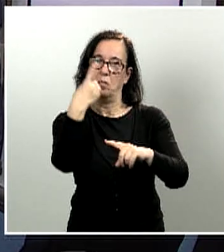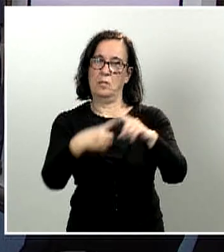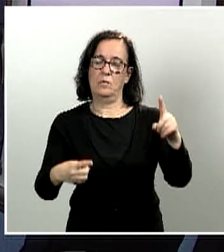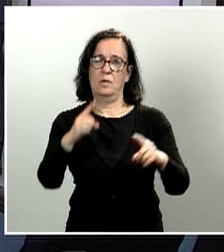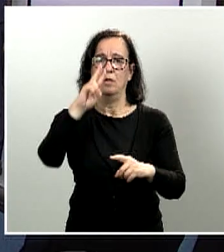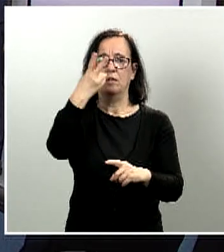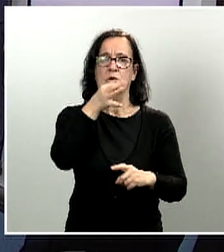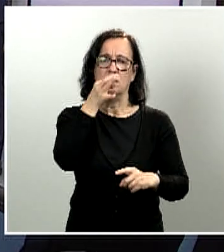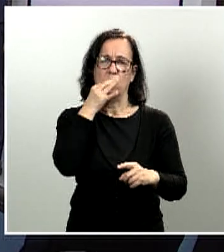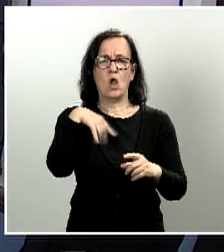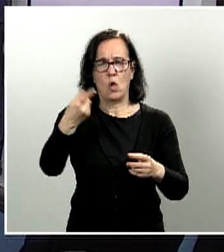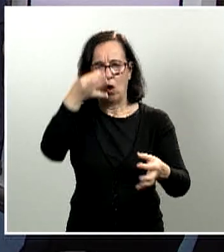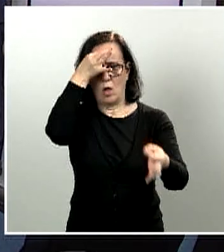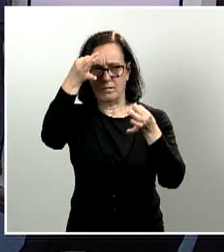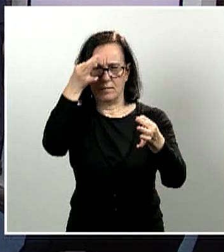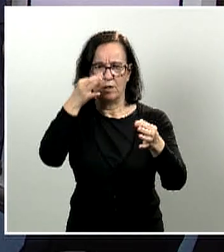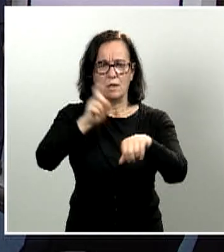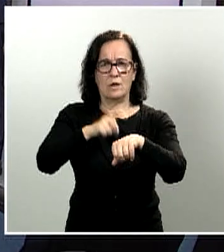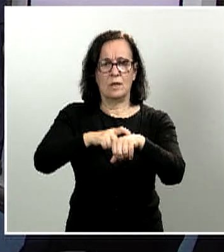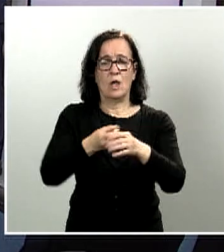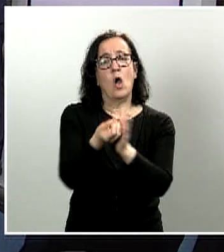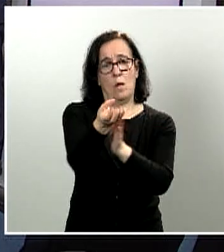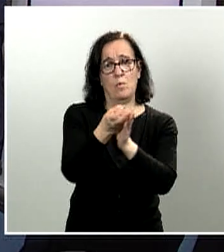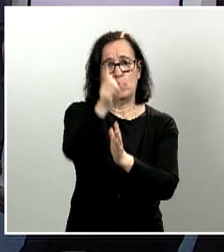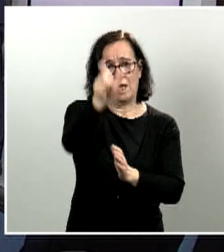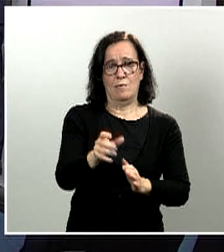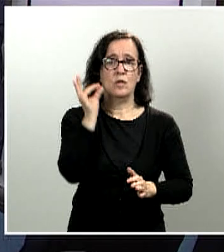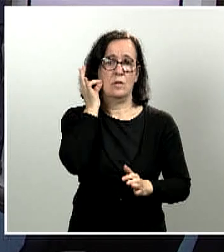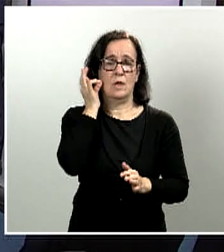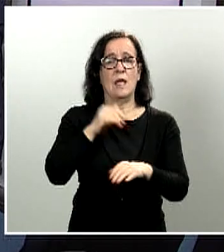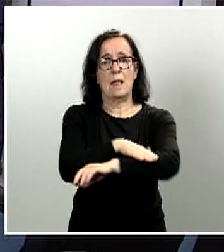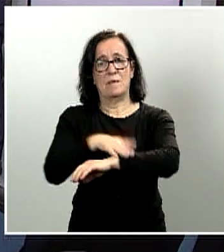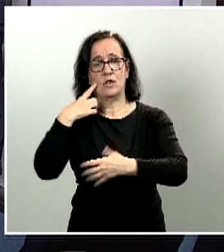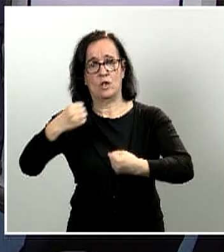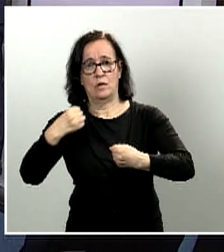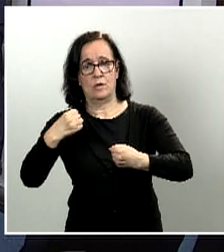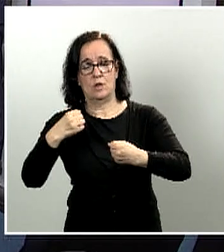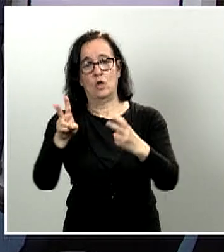luego concretaremos la hora, la ministra portavoz María Jesús Montero y el ministro de Sanidad, Salvador Illa.